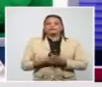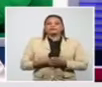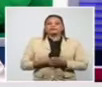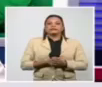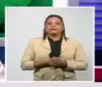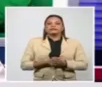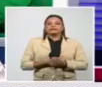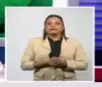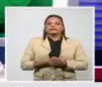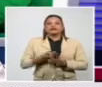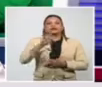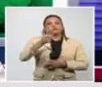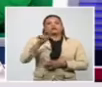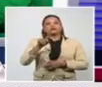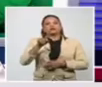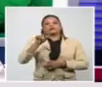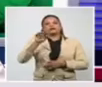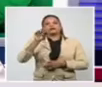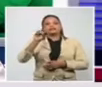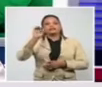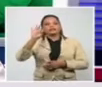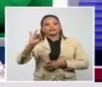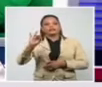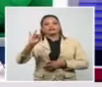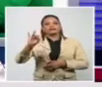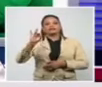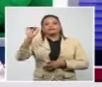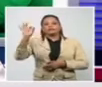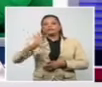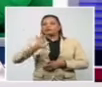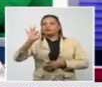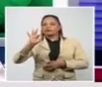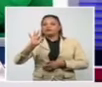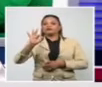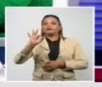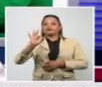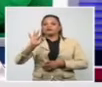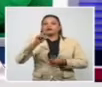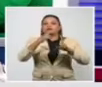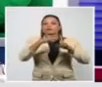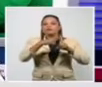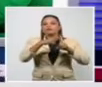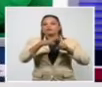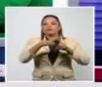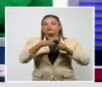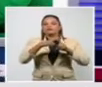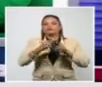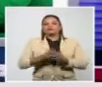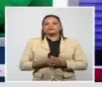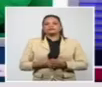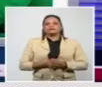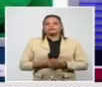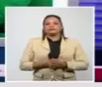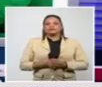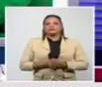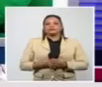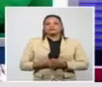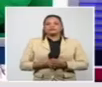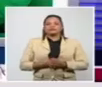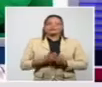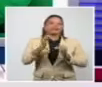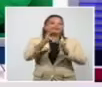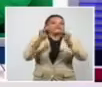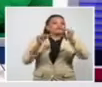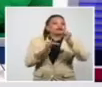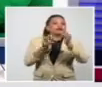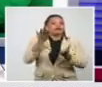el 4,7% resultaron en la positividad de las muestras, discretamente inferior al